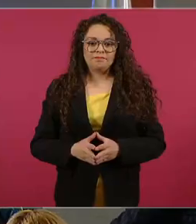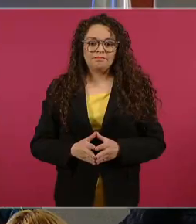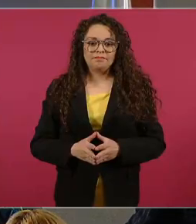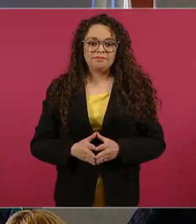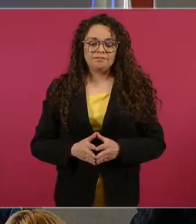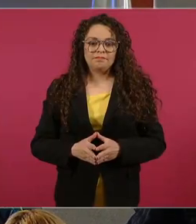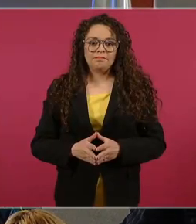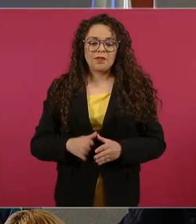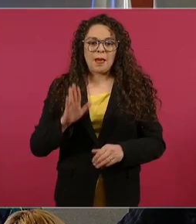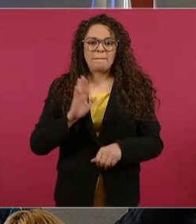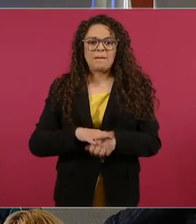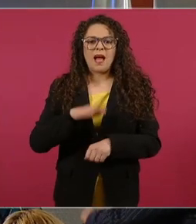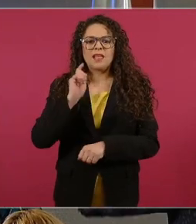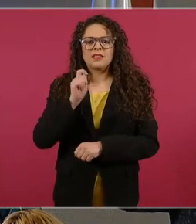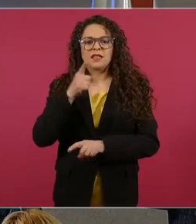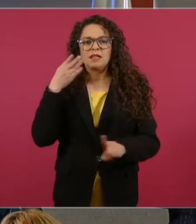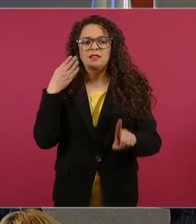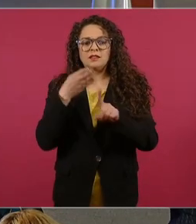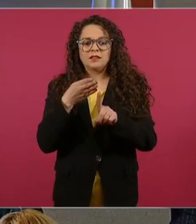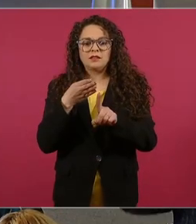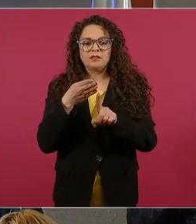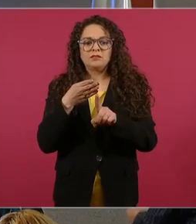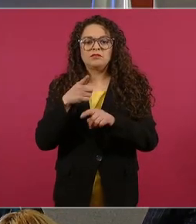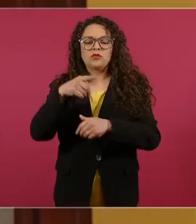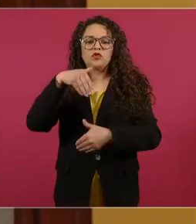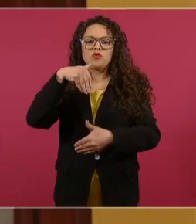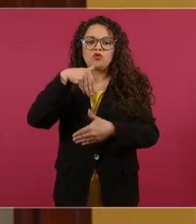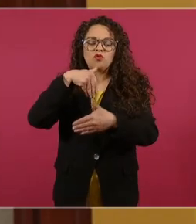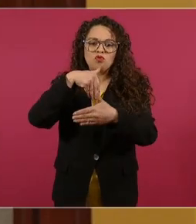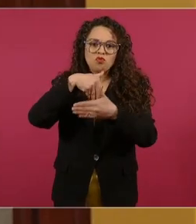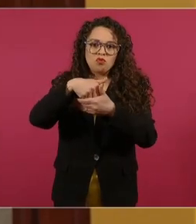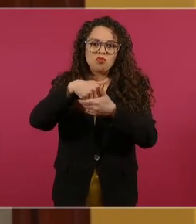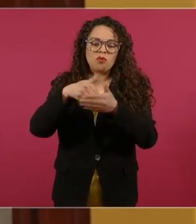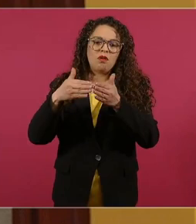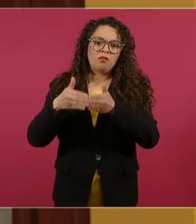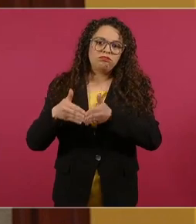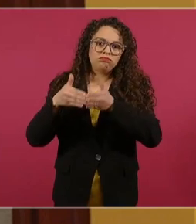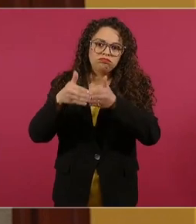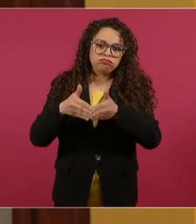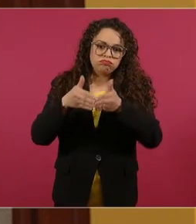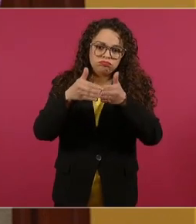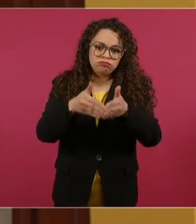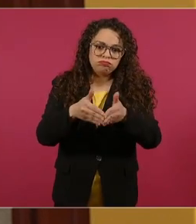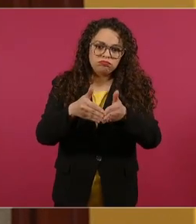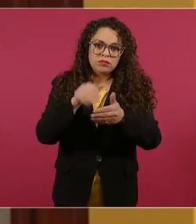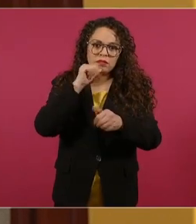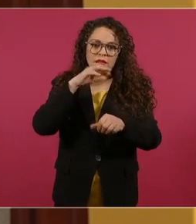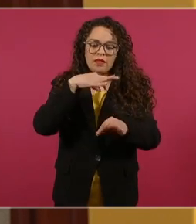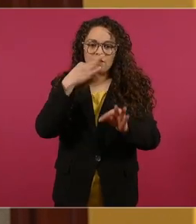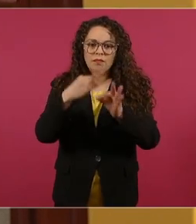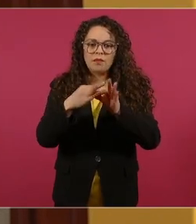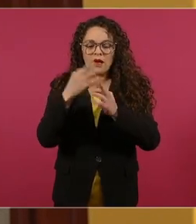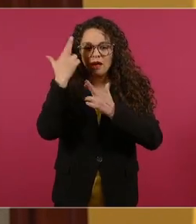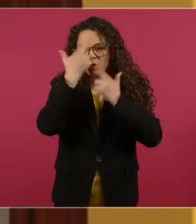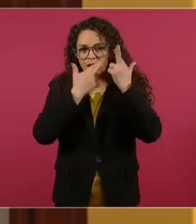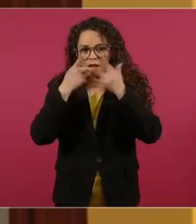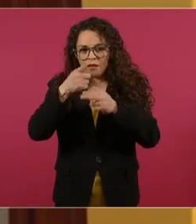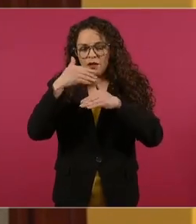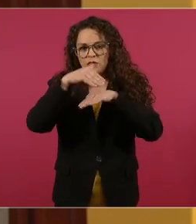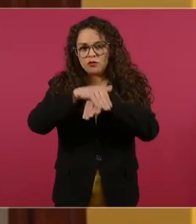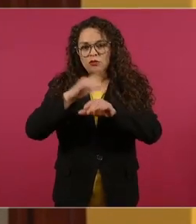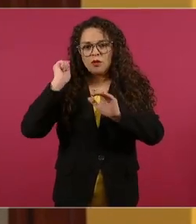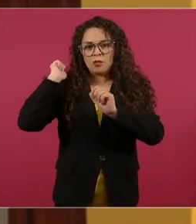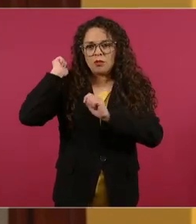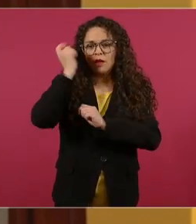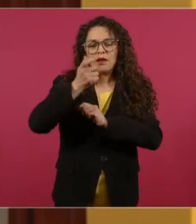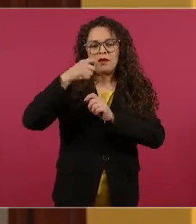Estaba más orientada a la custodia de los puertos, las costas y el cumplimiento de las leyes pesqueras. Su presupuesto anual